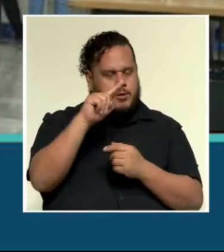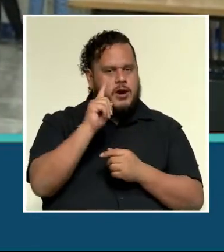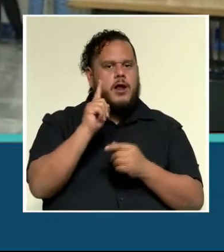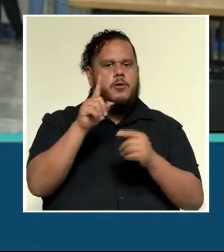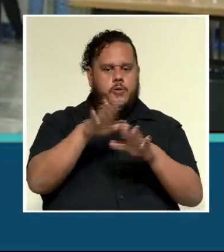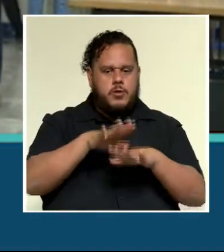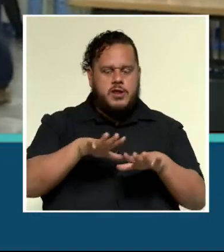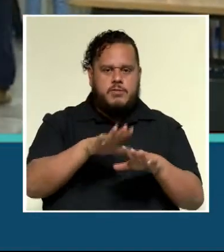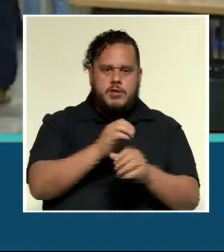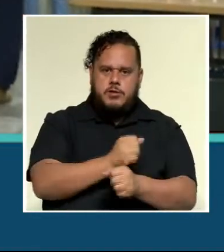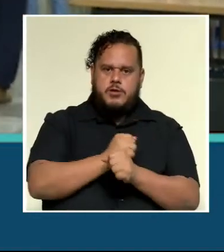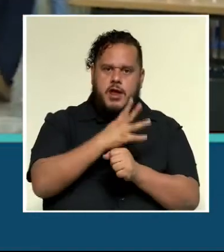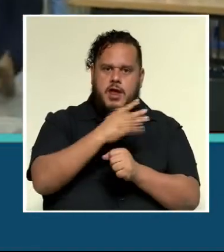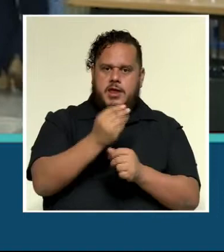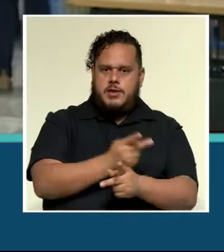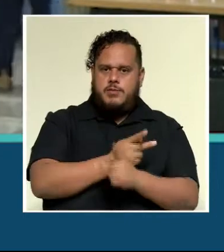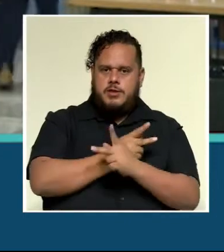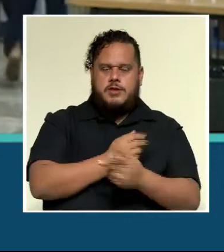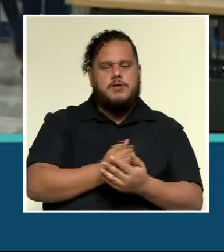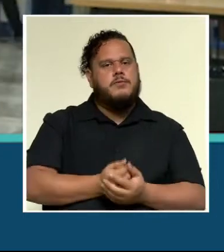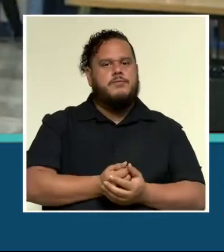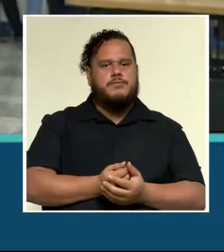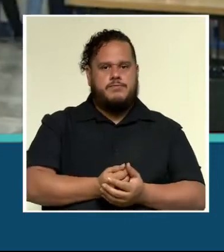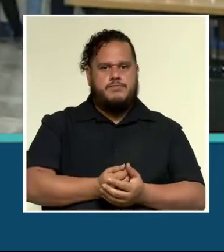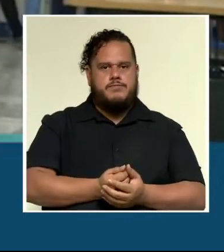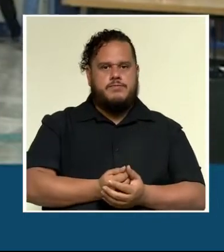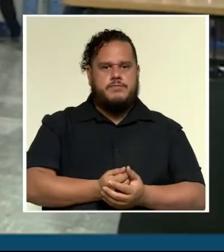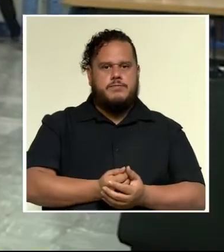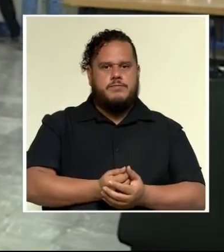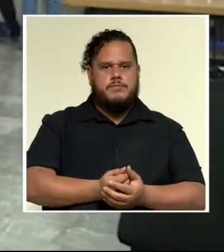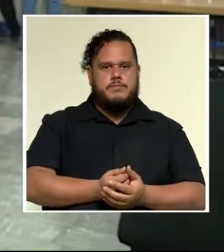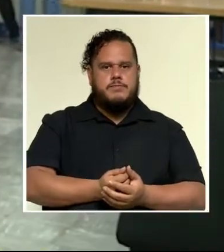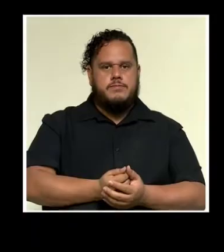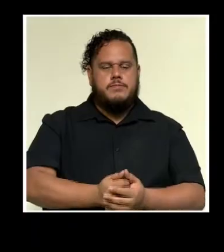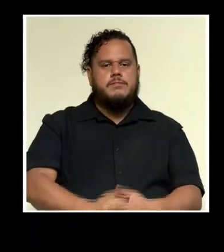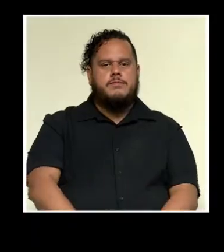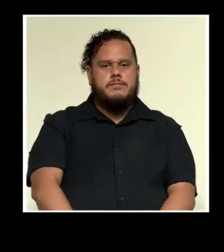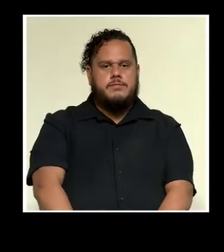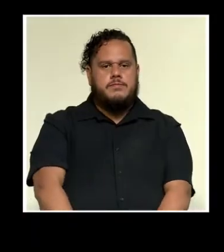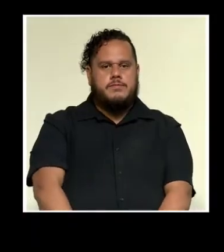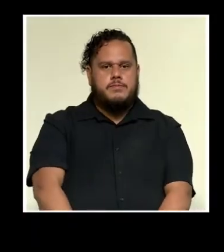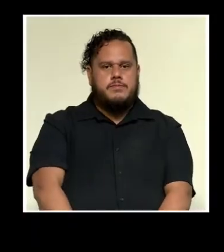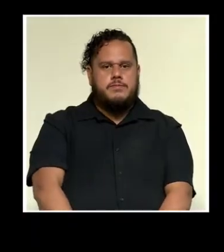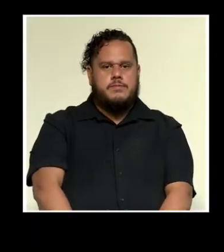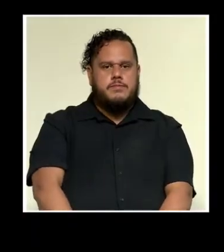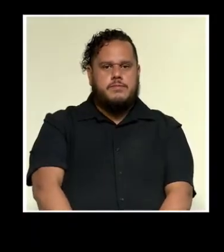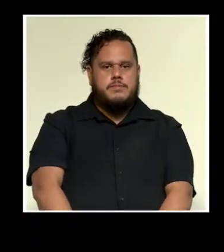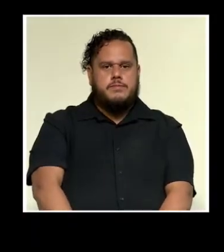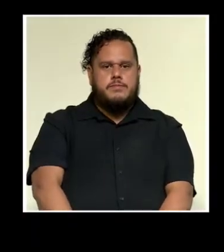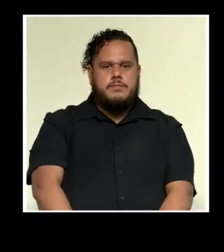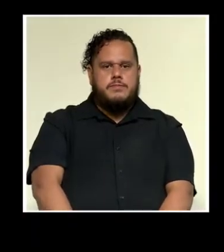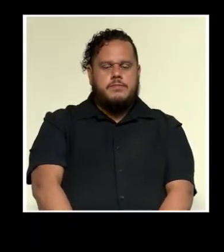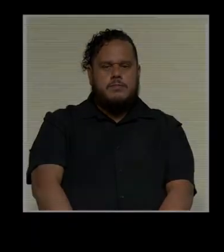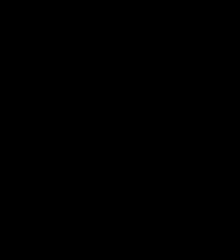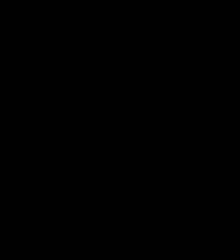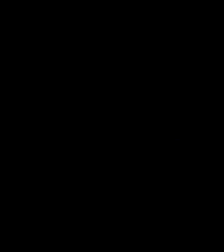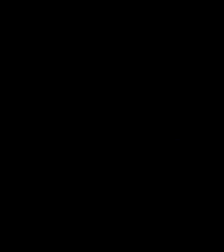de seguridad y protección.